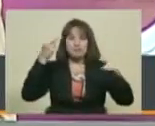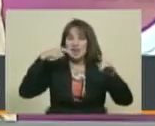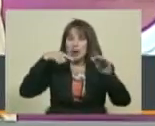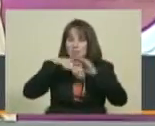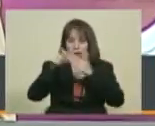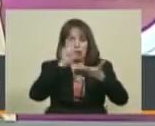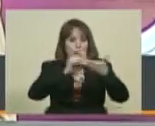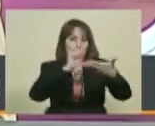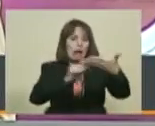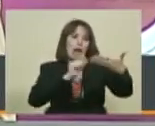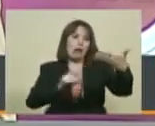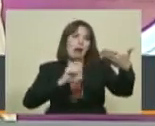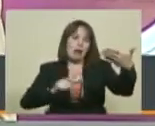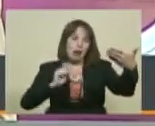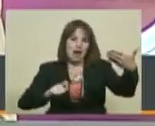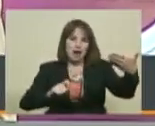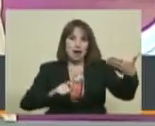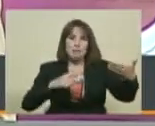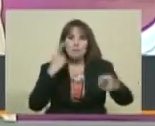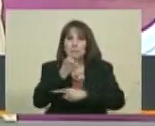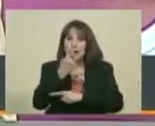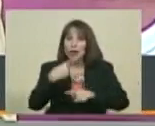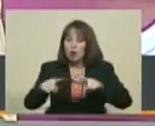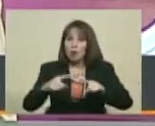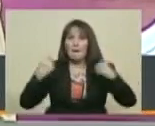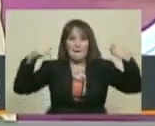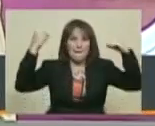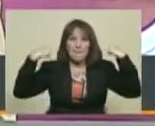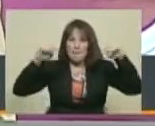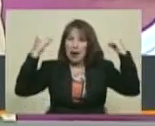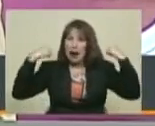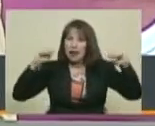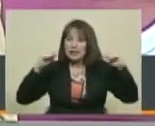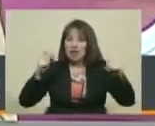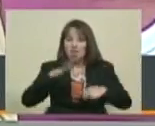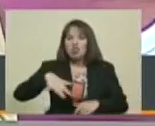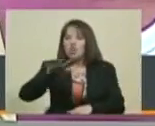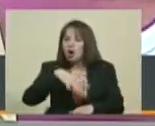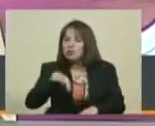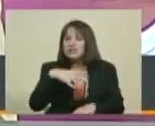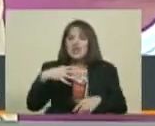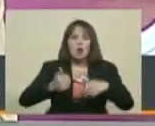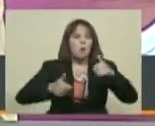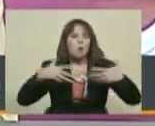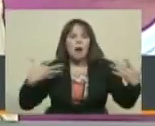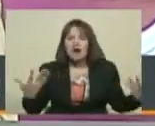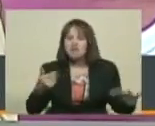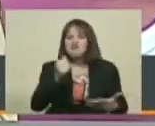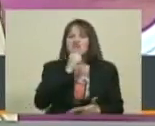pero el plan tiene que ir a lo concreto. ¿Dónde, cuándo, cómo y quién?